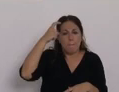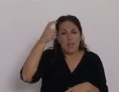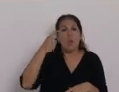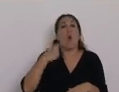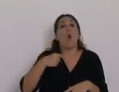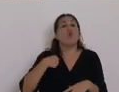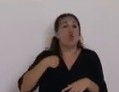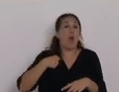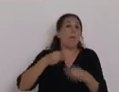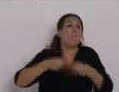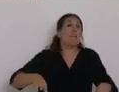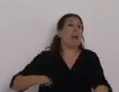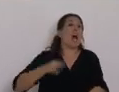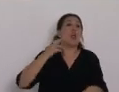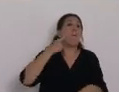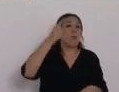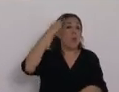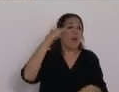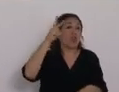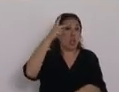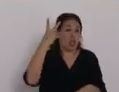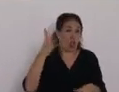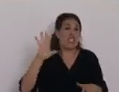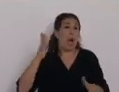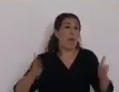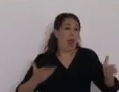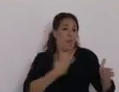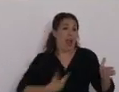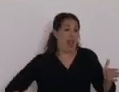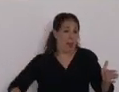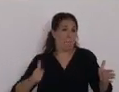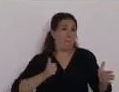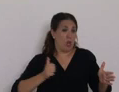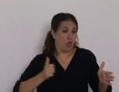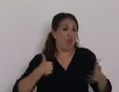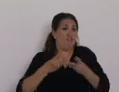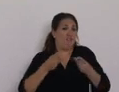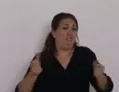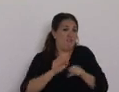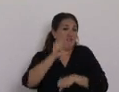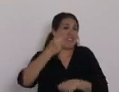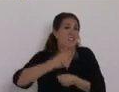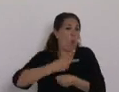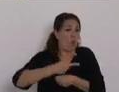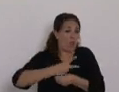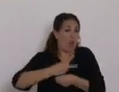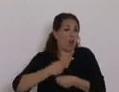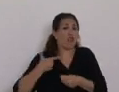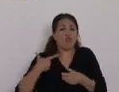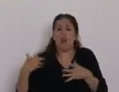año 82, todavía estábamos en la dictadura militar, yo salía del secundario, y me juntaba con muchos